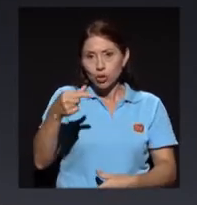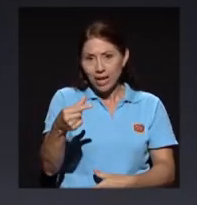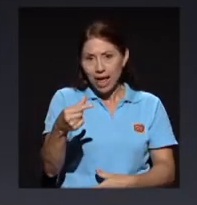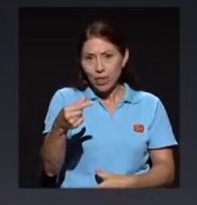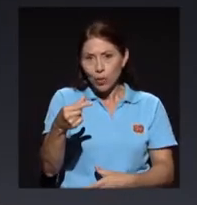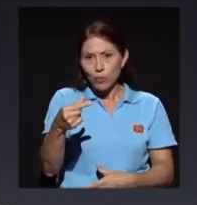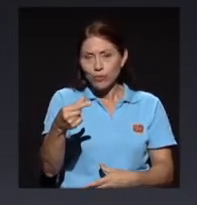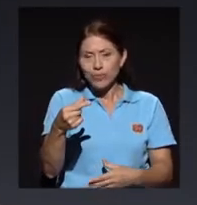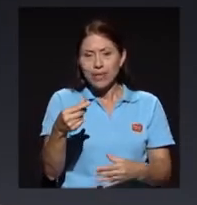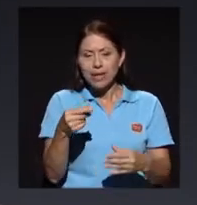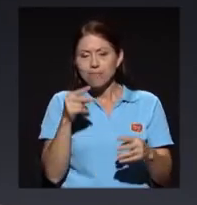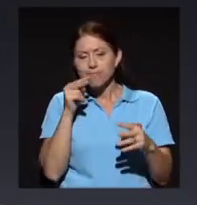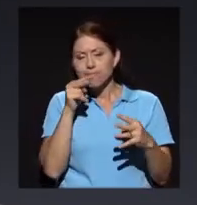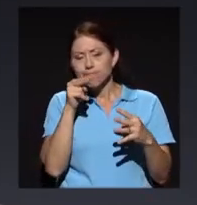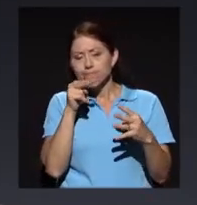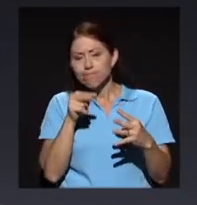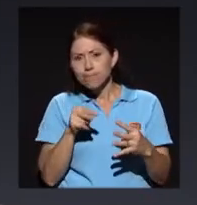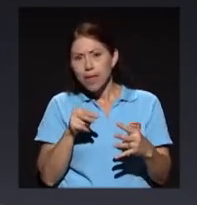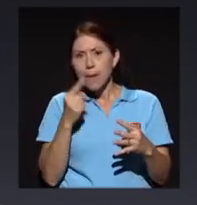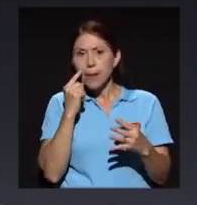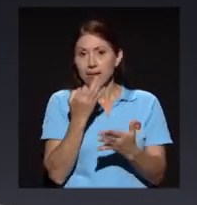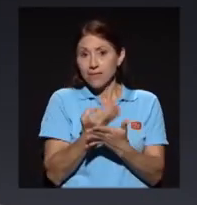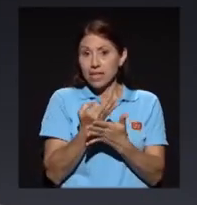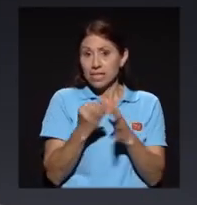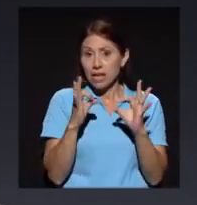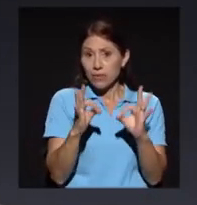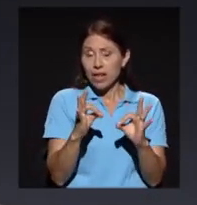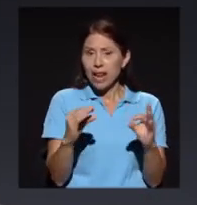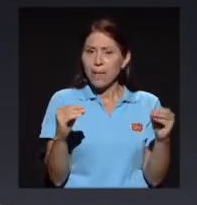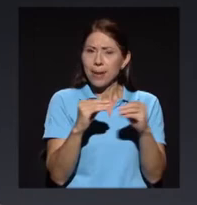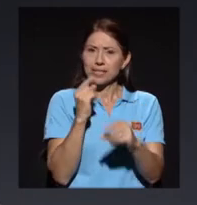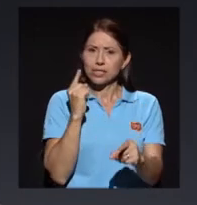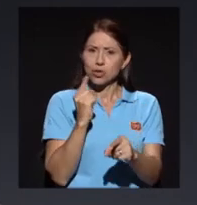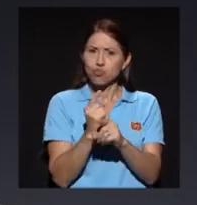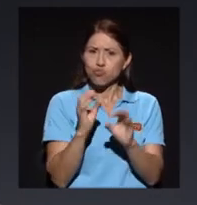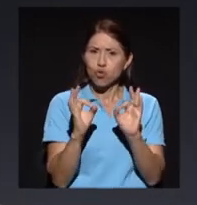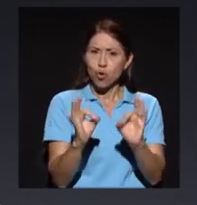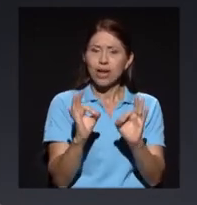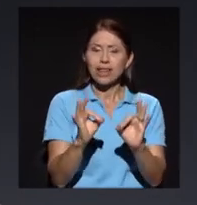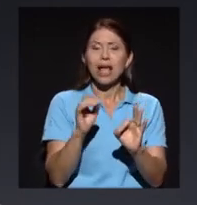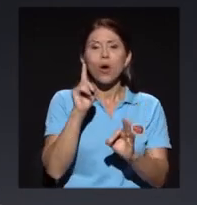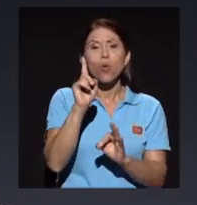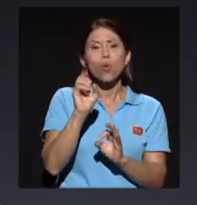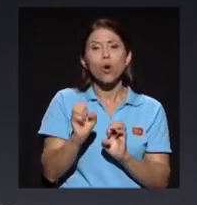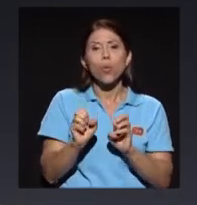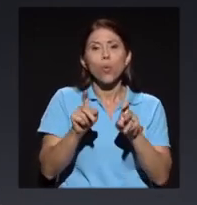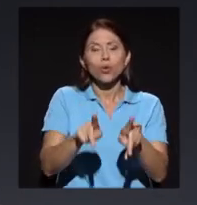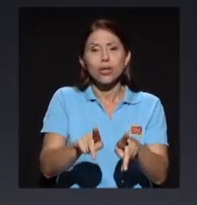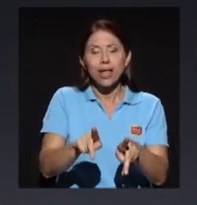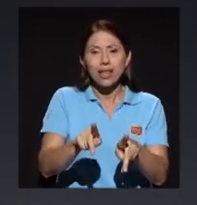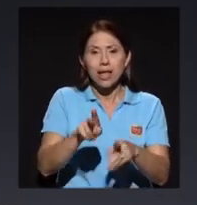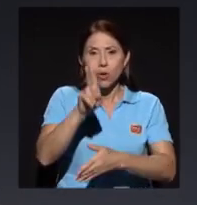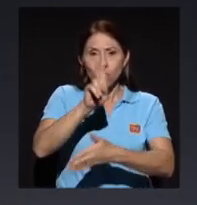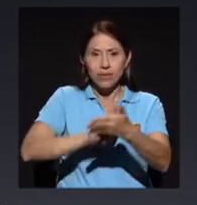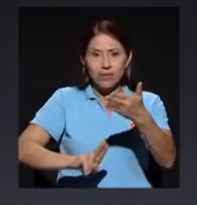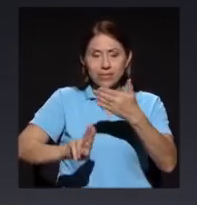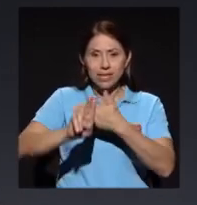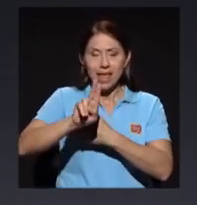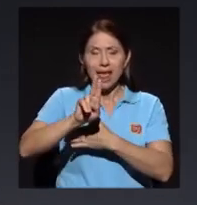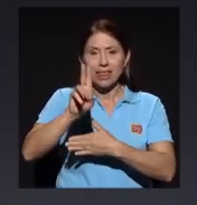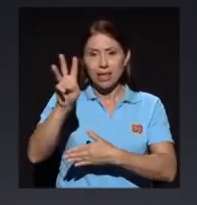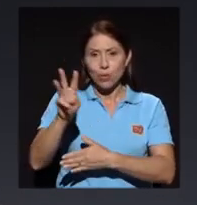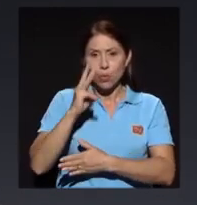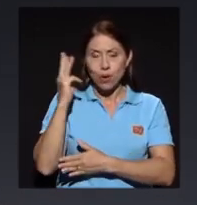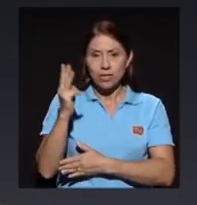la más concreta en términos de financiamiento fue una alternativa de un posgrado de la Universidad de Georgetown University de